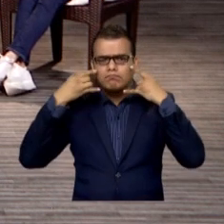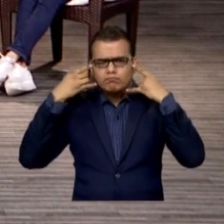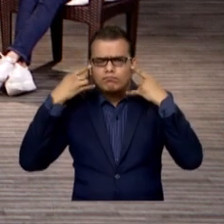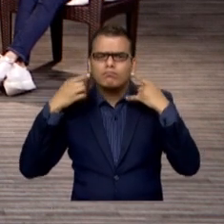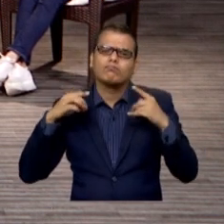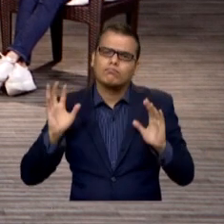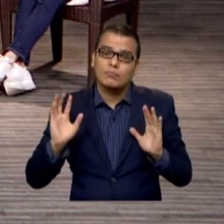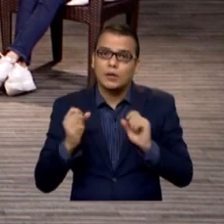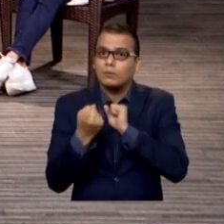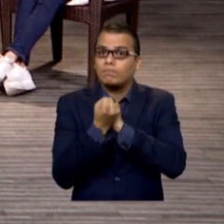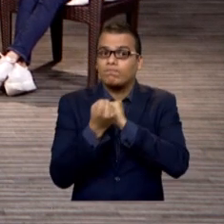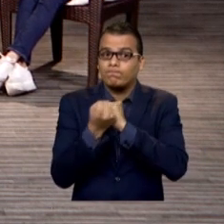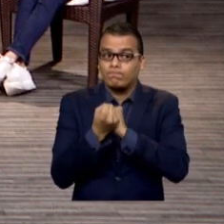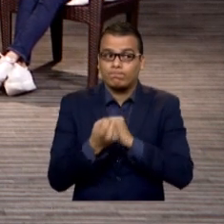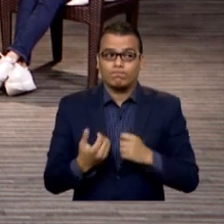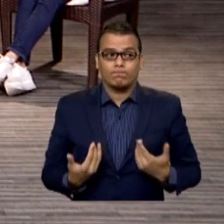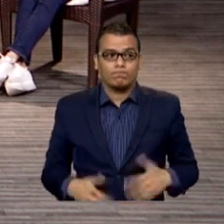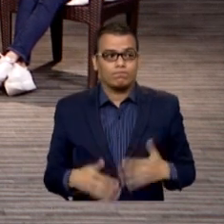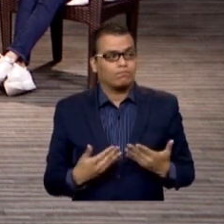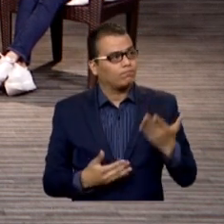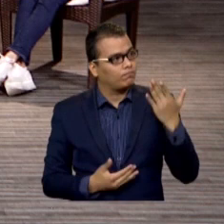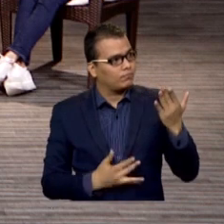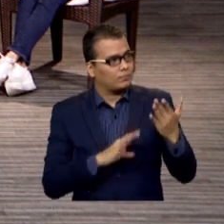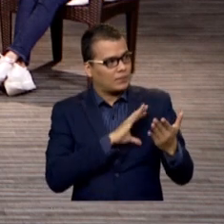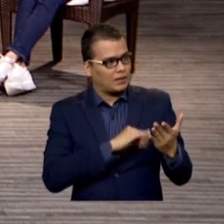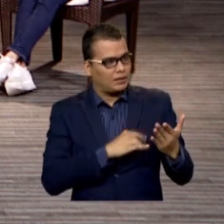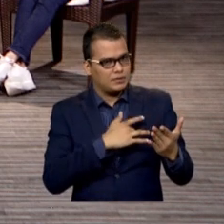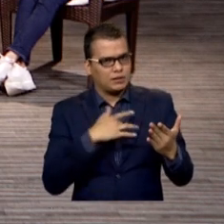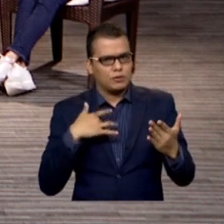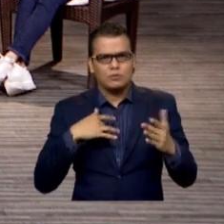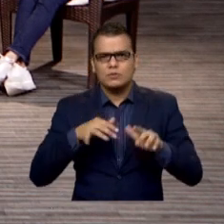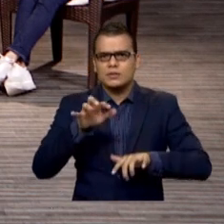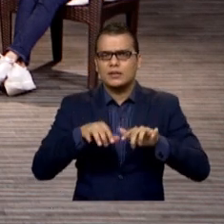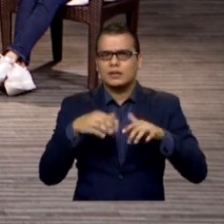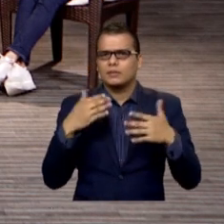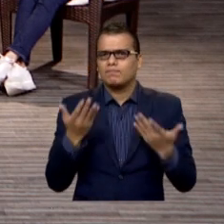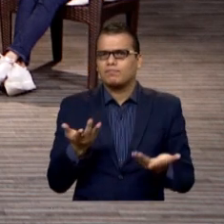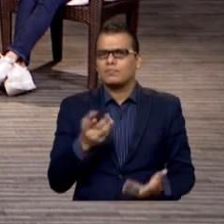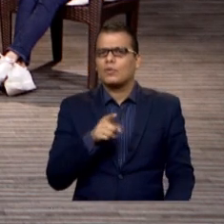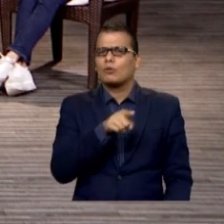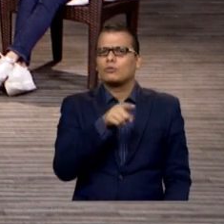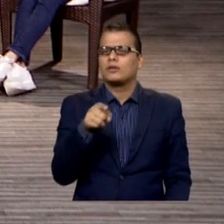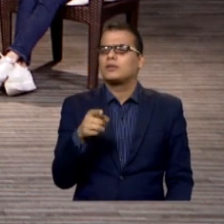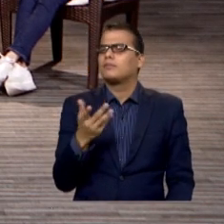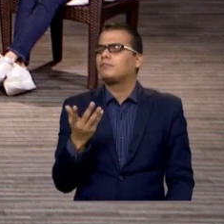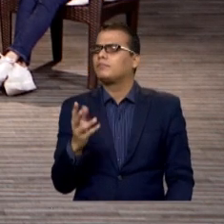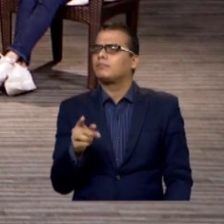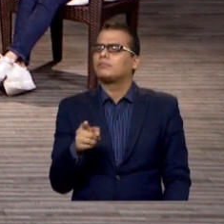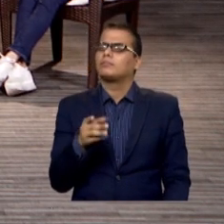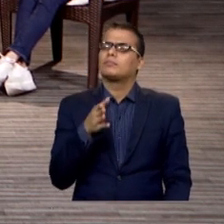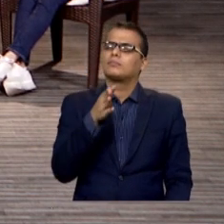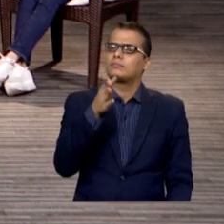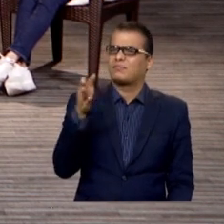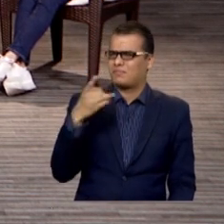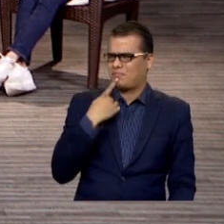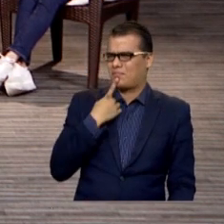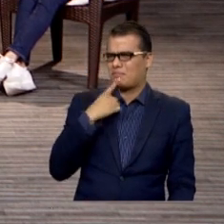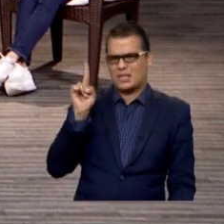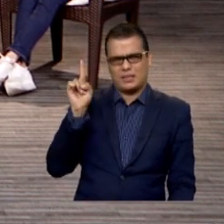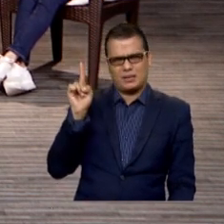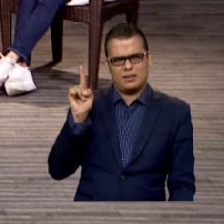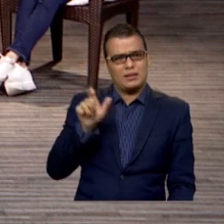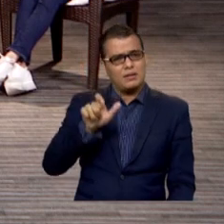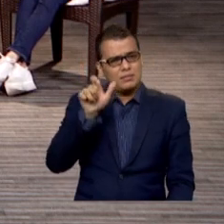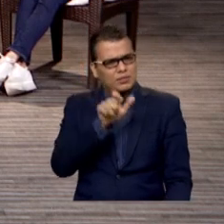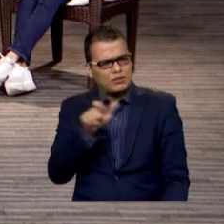sobrecupo. Tengo mucha atención con ese tema. Doctora Miguelandi, ¿qué es lo más extraño que ustedes han encontrado, digamos que los hayan sorprendido, de gente